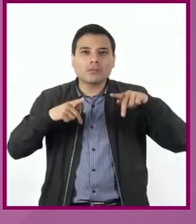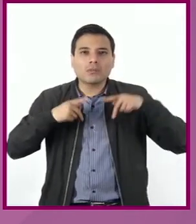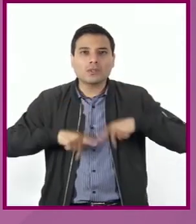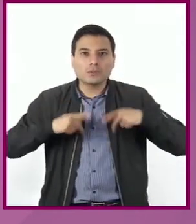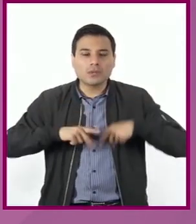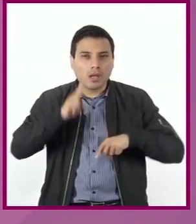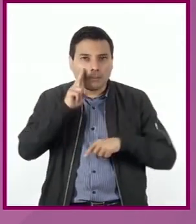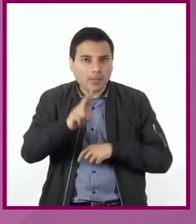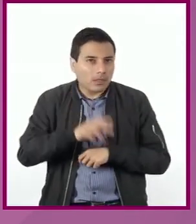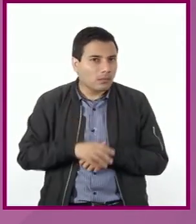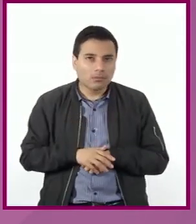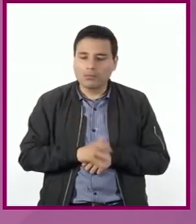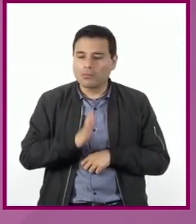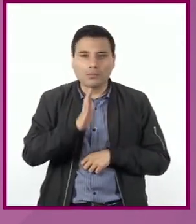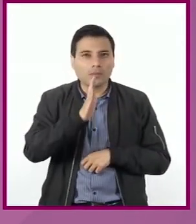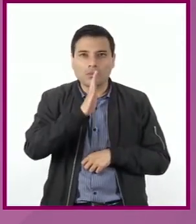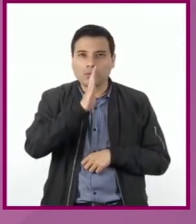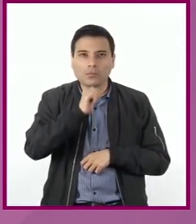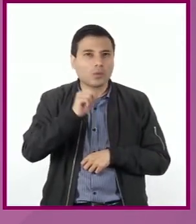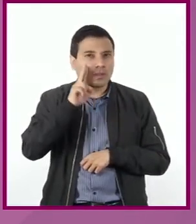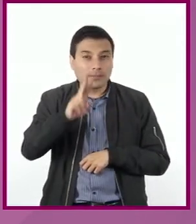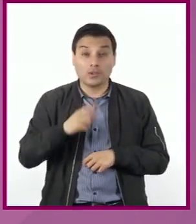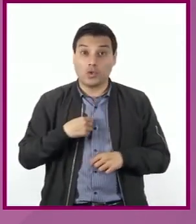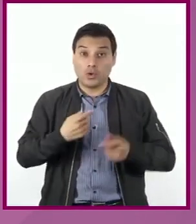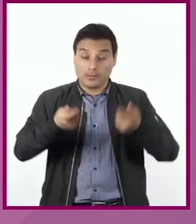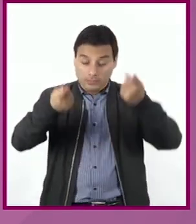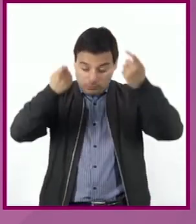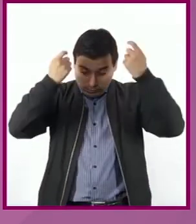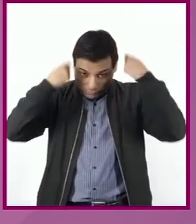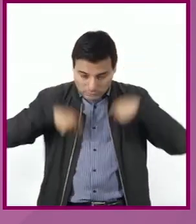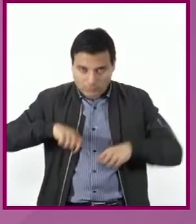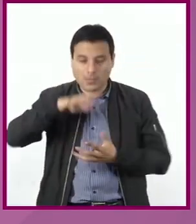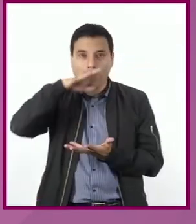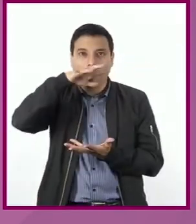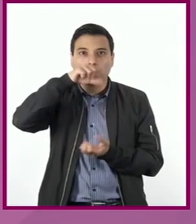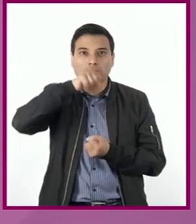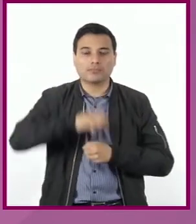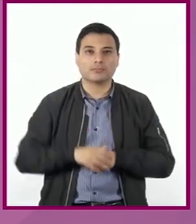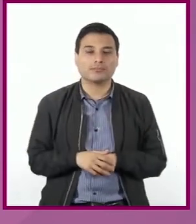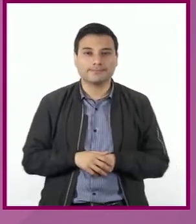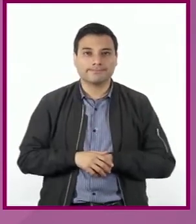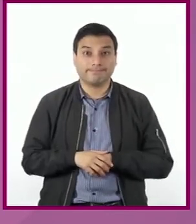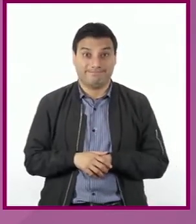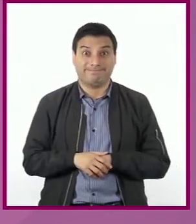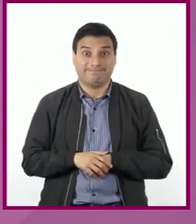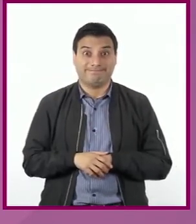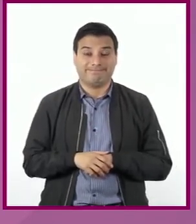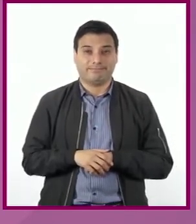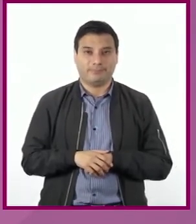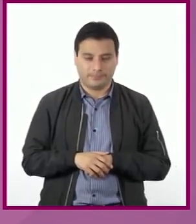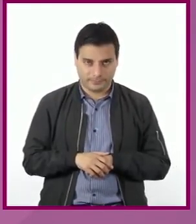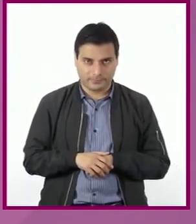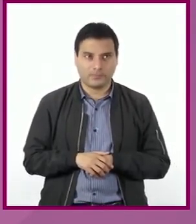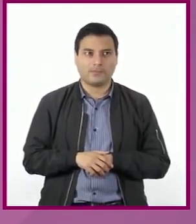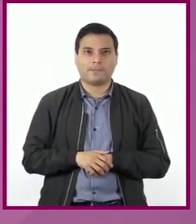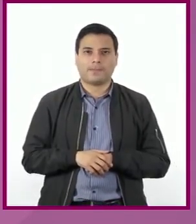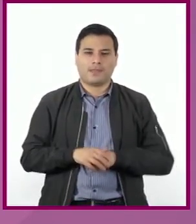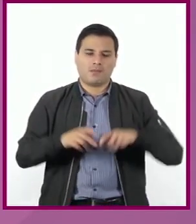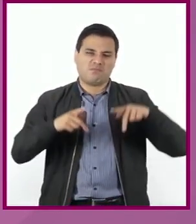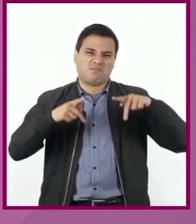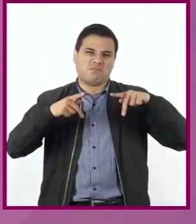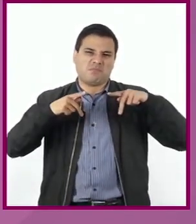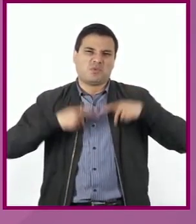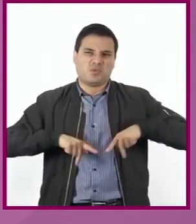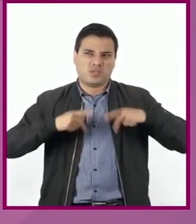no fuera apta para su cargo o que fuera irremediablemente tonta. Deben ser vestidos magníficos, pensó